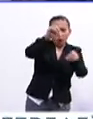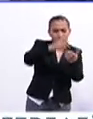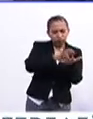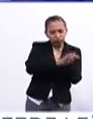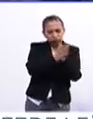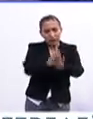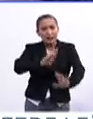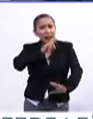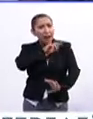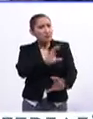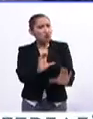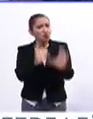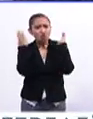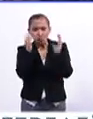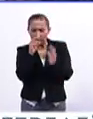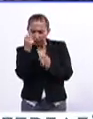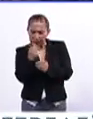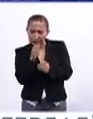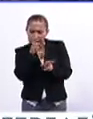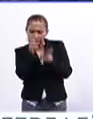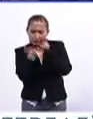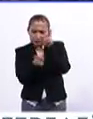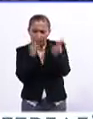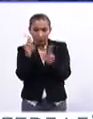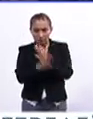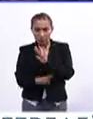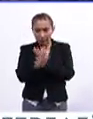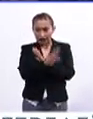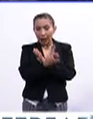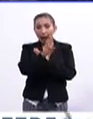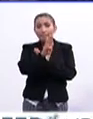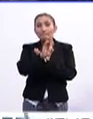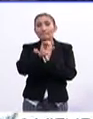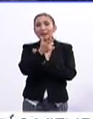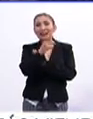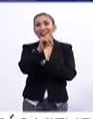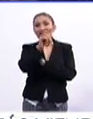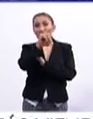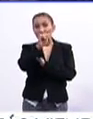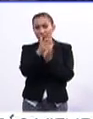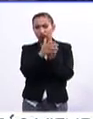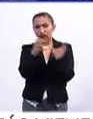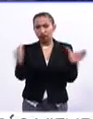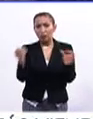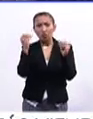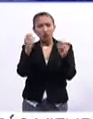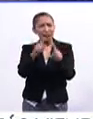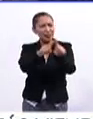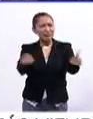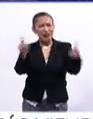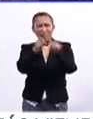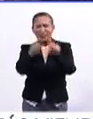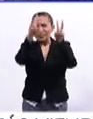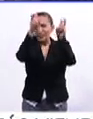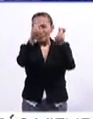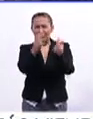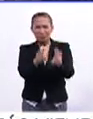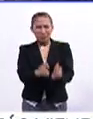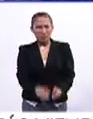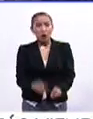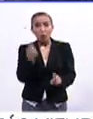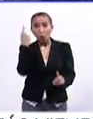manera veloz, muy rápida, que es parte de los fundamentos del Big Data, poder procesar mucha variedad de información, ya no